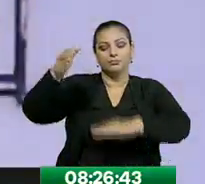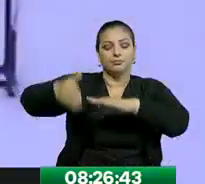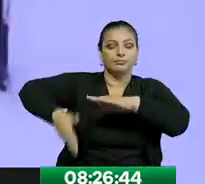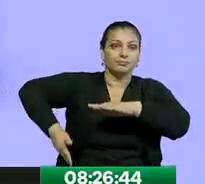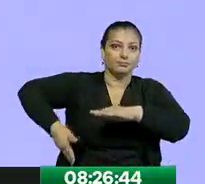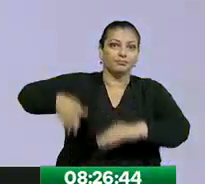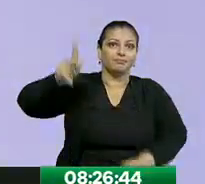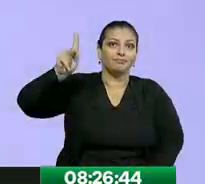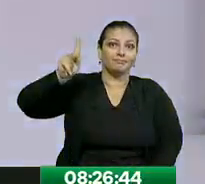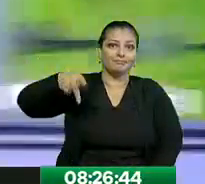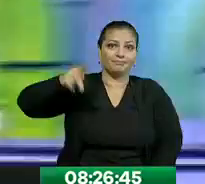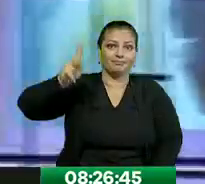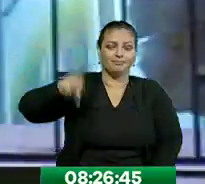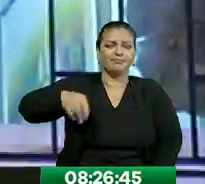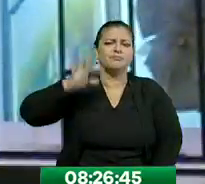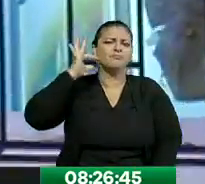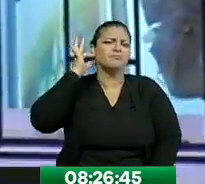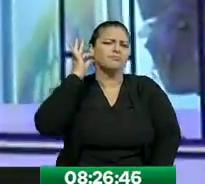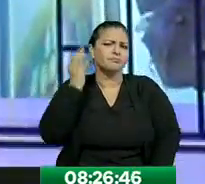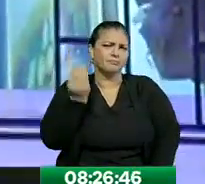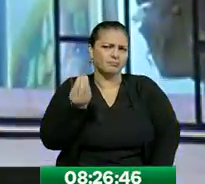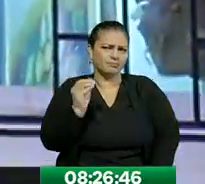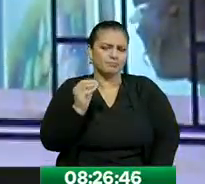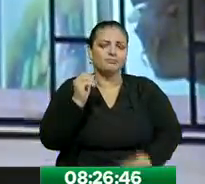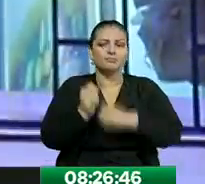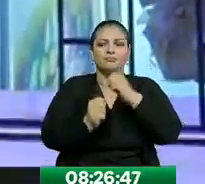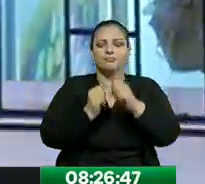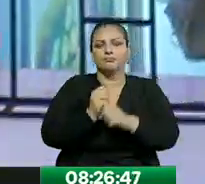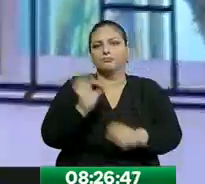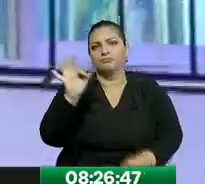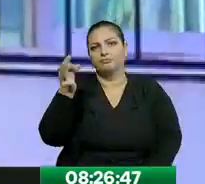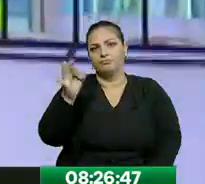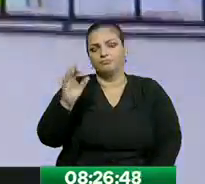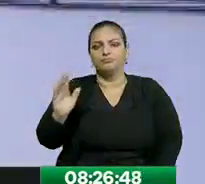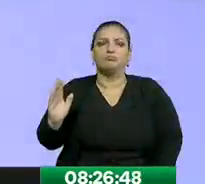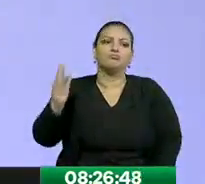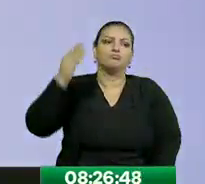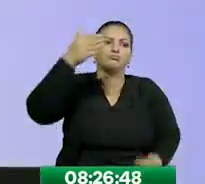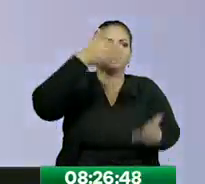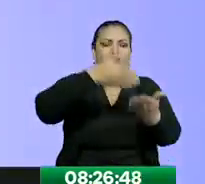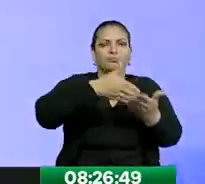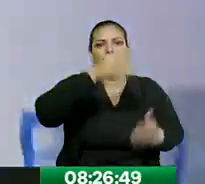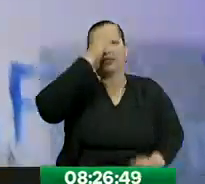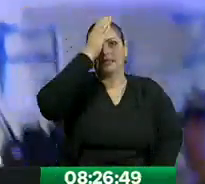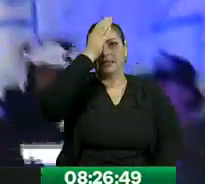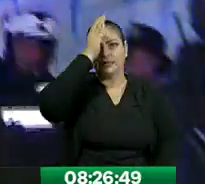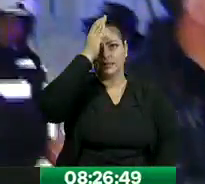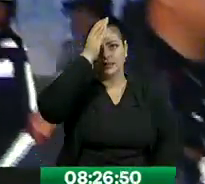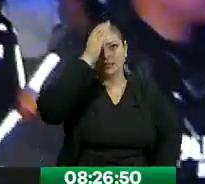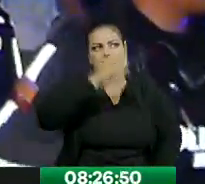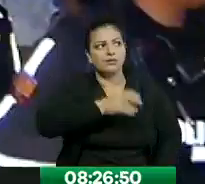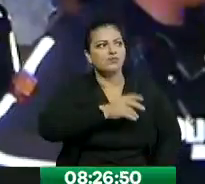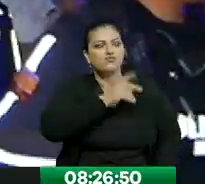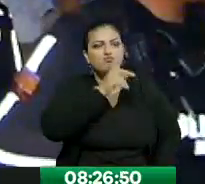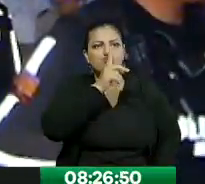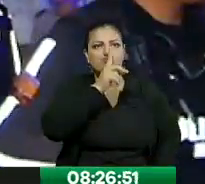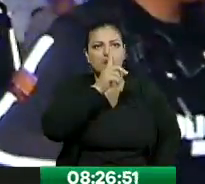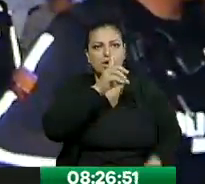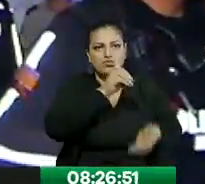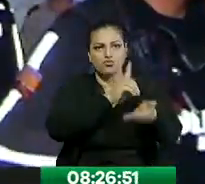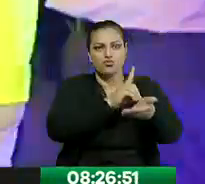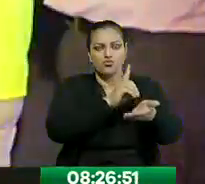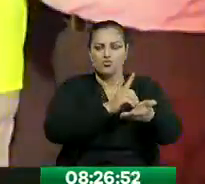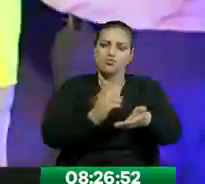Los gritos de una joven de 19 años de edad, quien habría llegado al sitio donde funcionaba una clínica clandestina, alarmó a